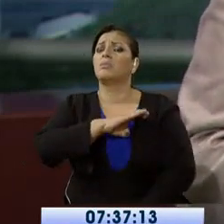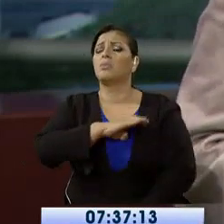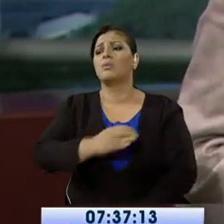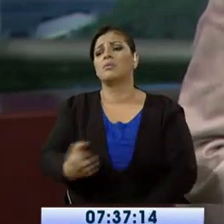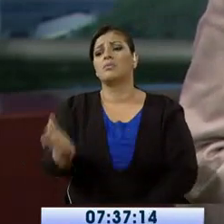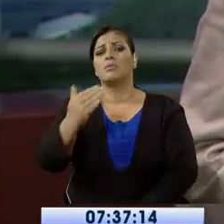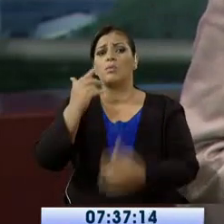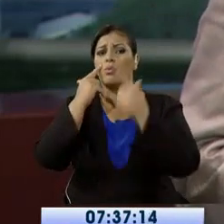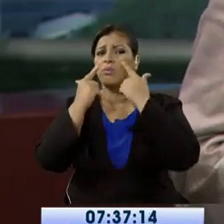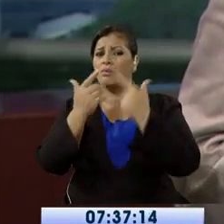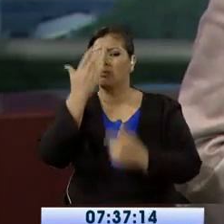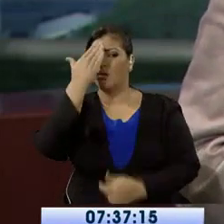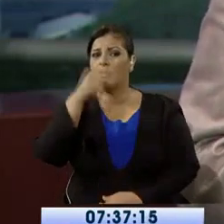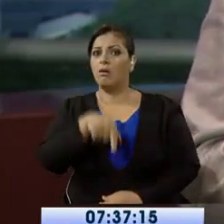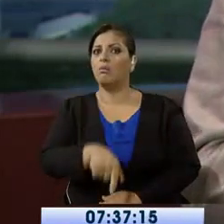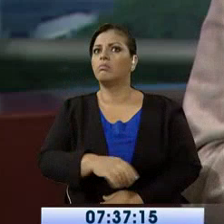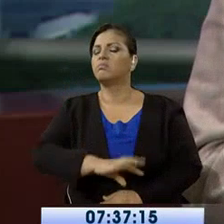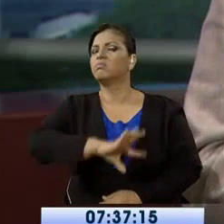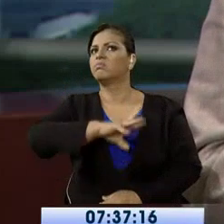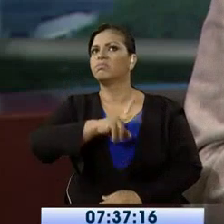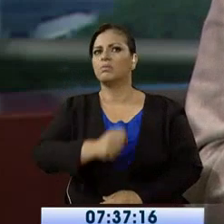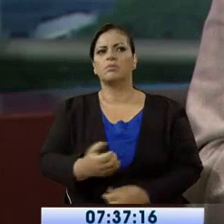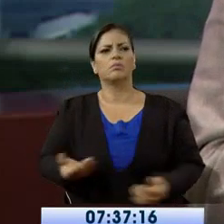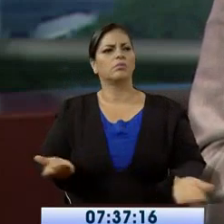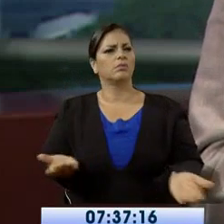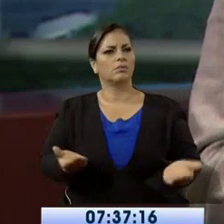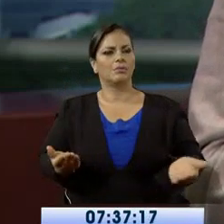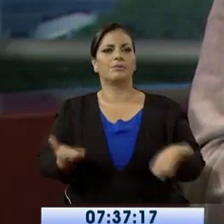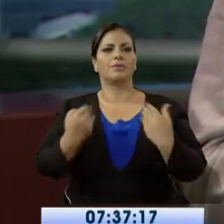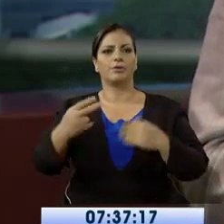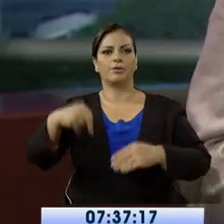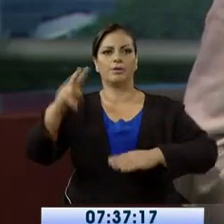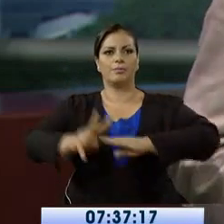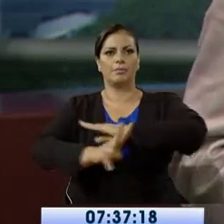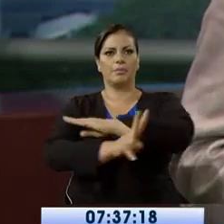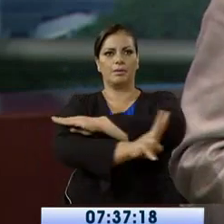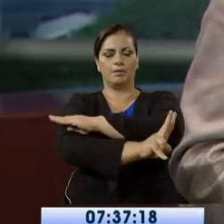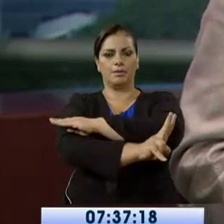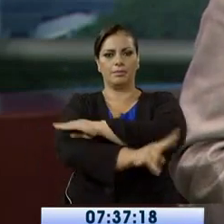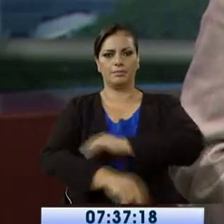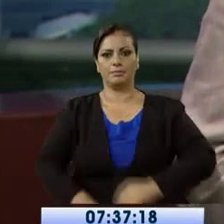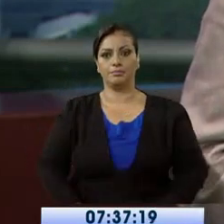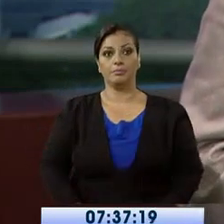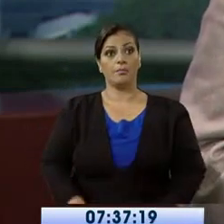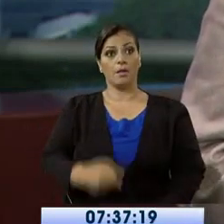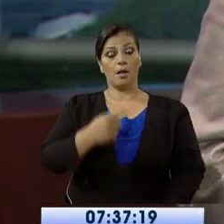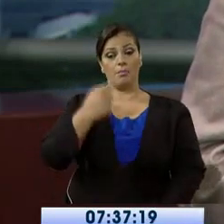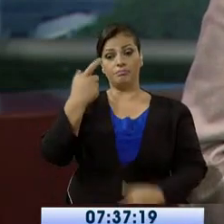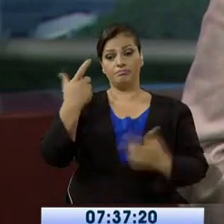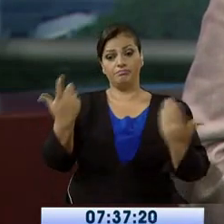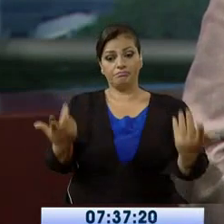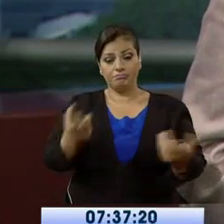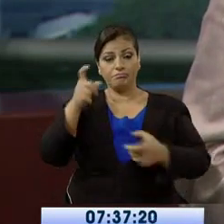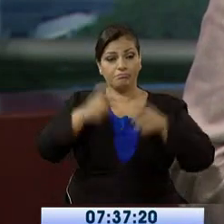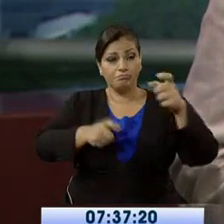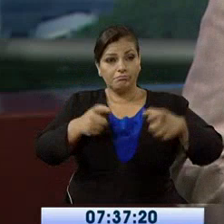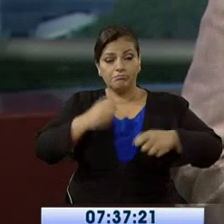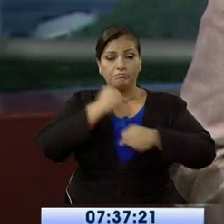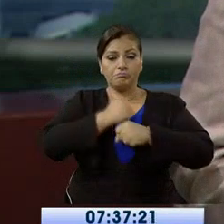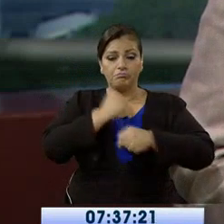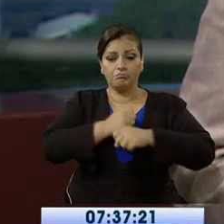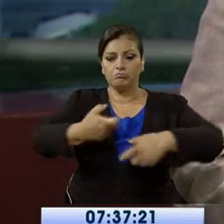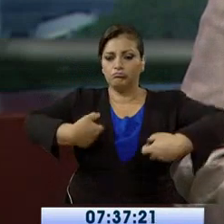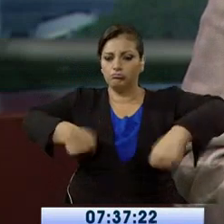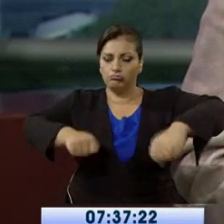al norte de Guayaquil. Por su parte, los conductores de estos vehículos demandan la presencia de agentes de la ATM, pues sostienen